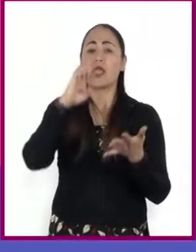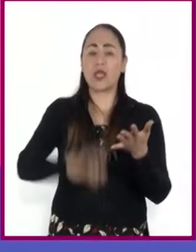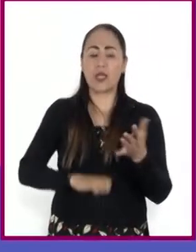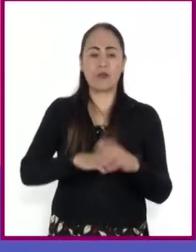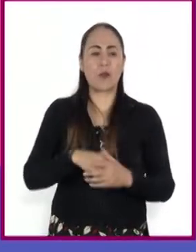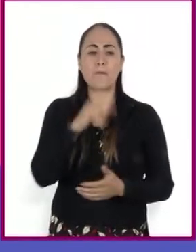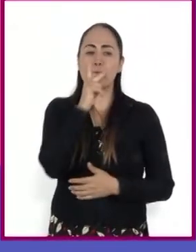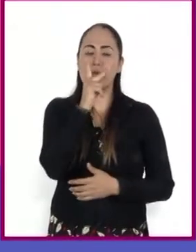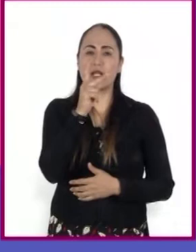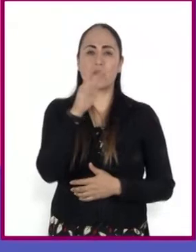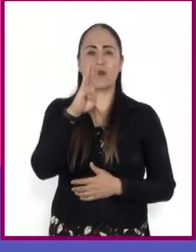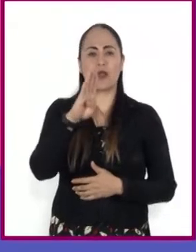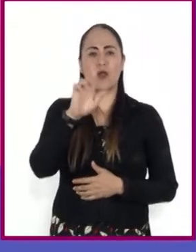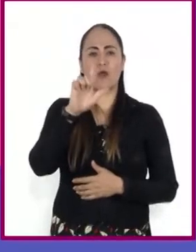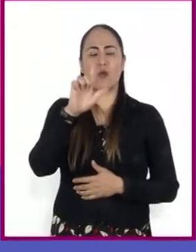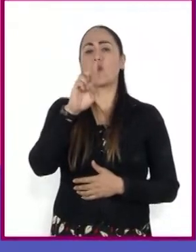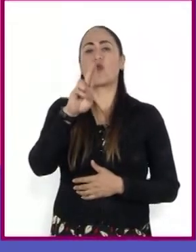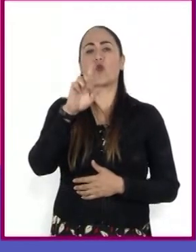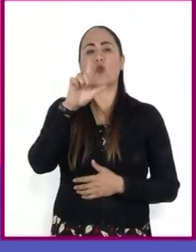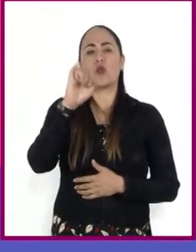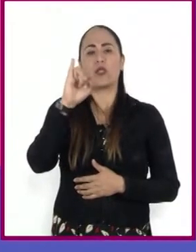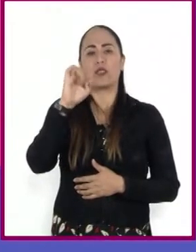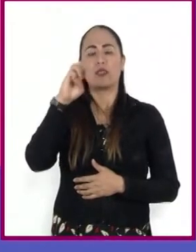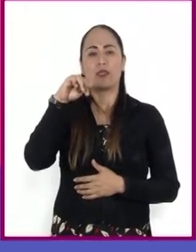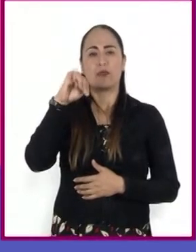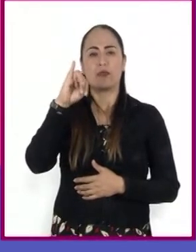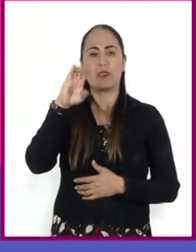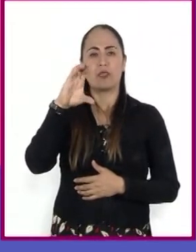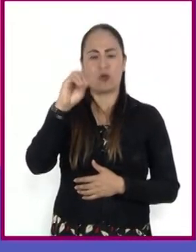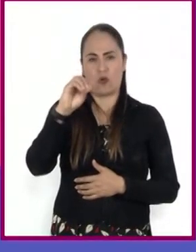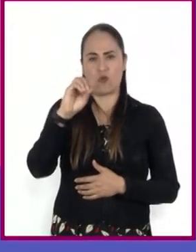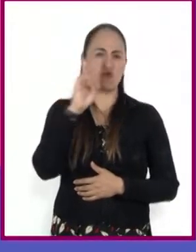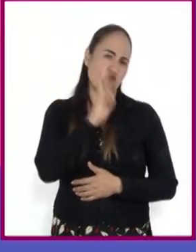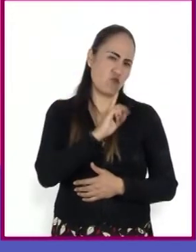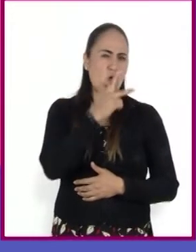la palabra bulímico, bulímica.